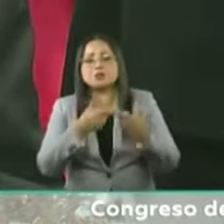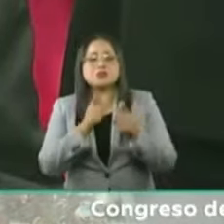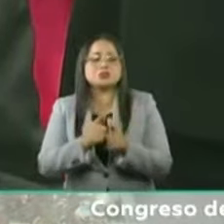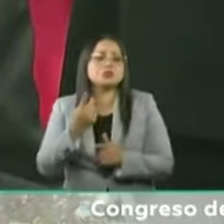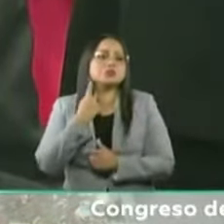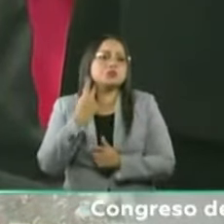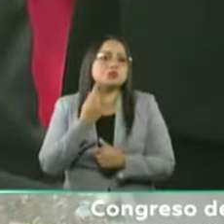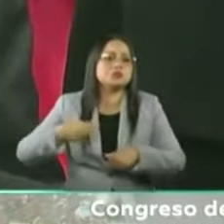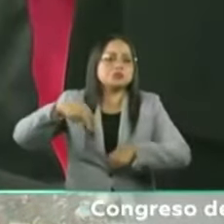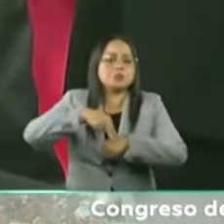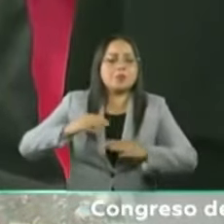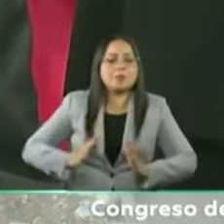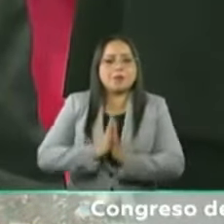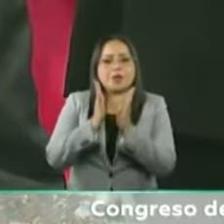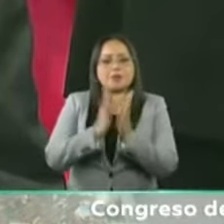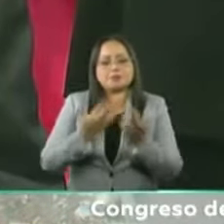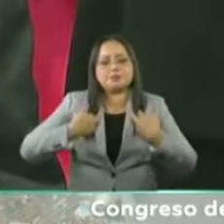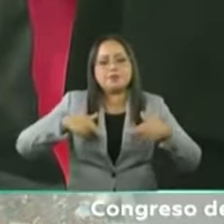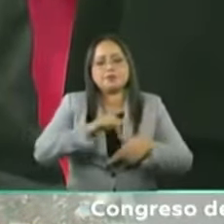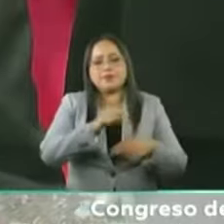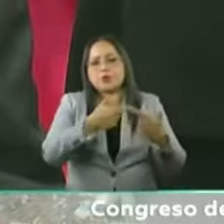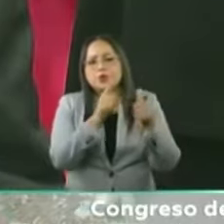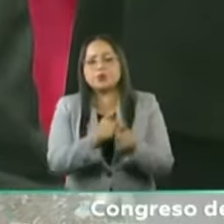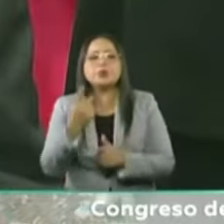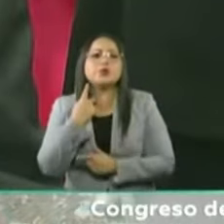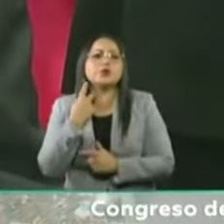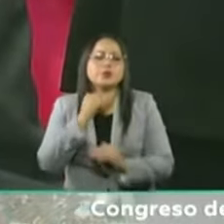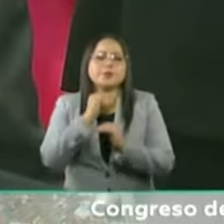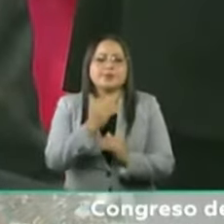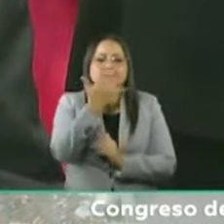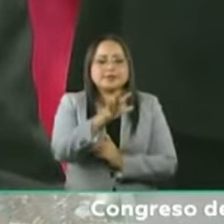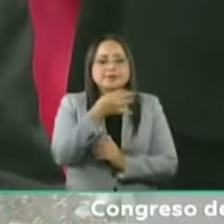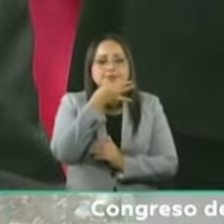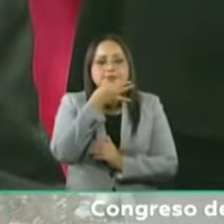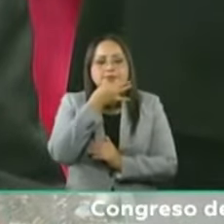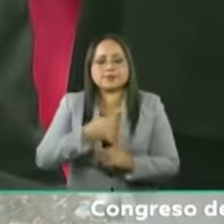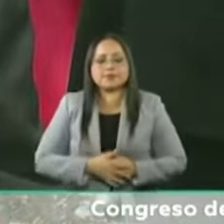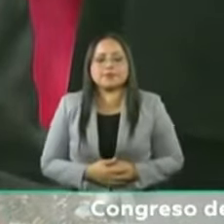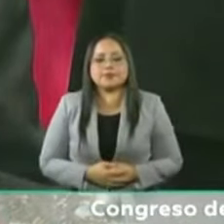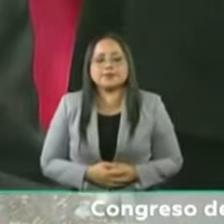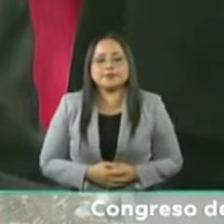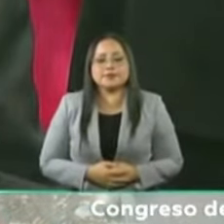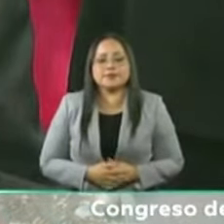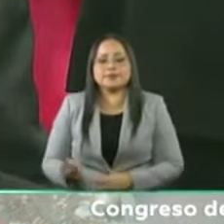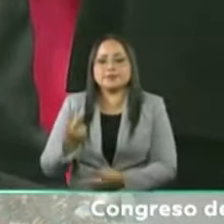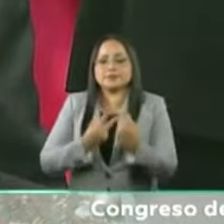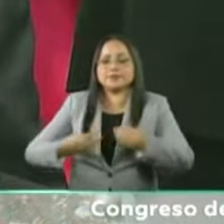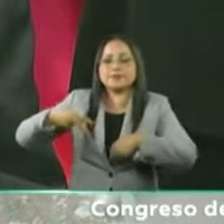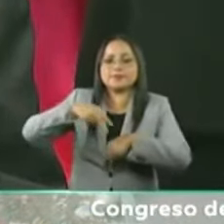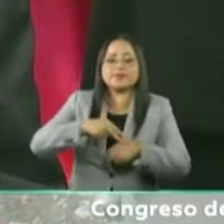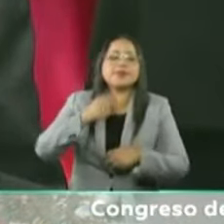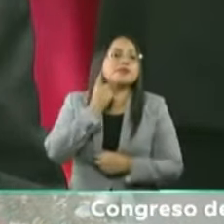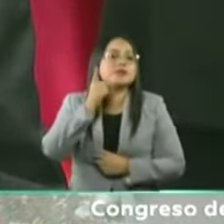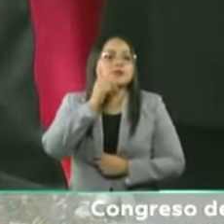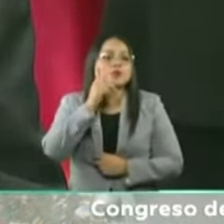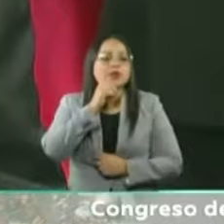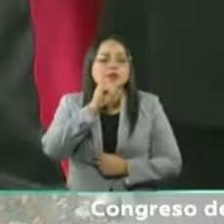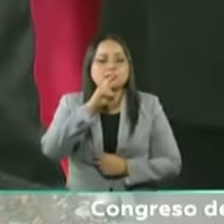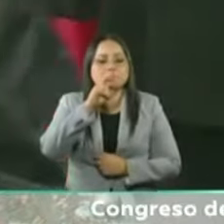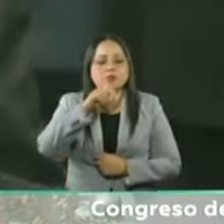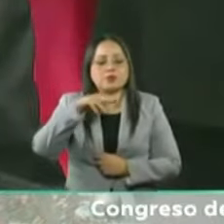de izquierda, claro, los inicios del movimiento de izquierda en este país, el Partido de la Revolución